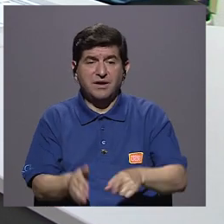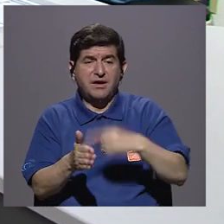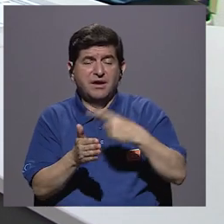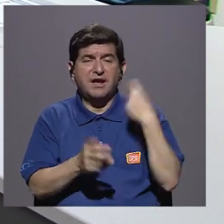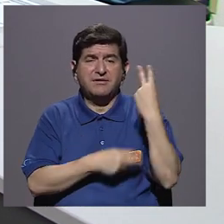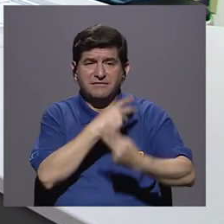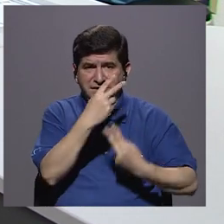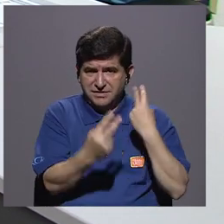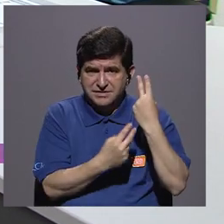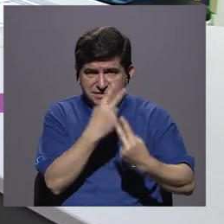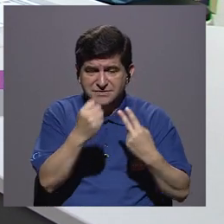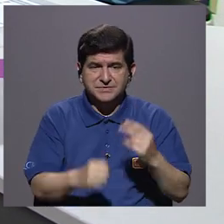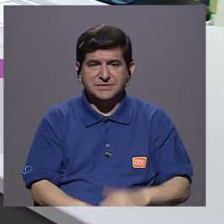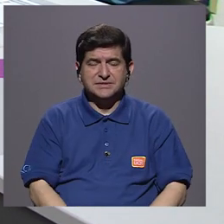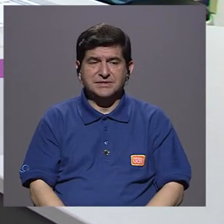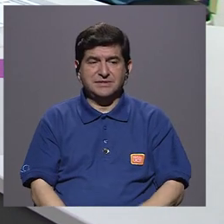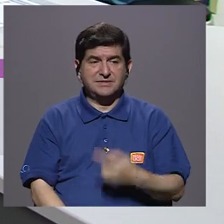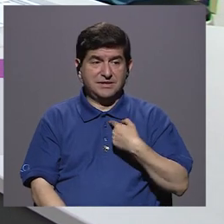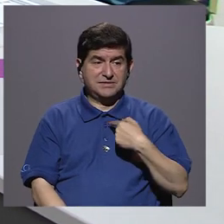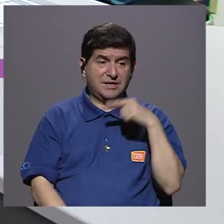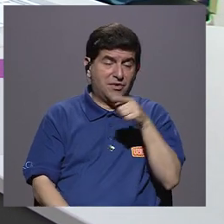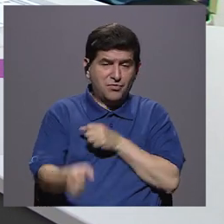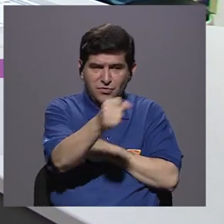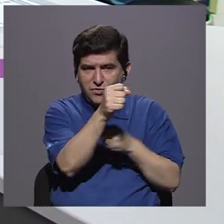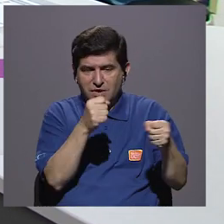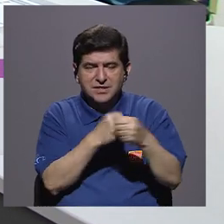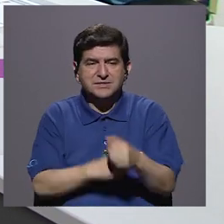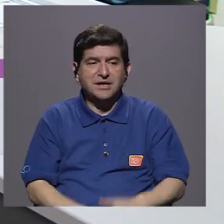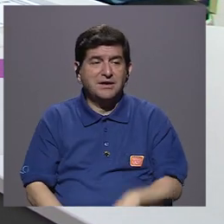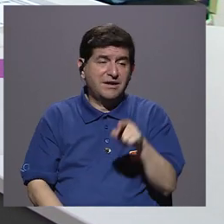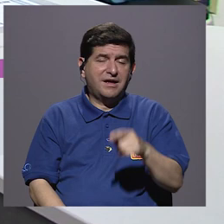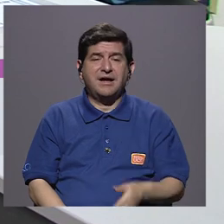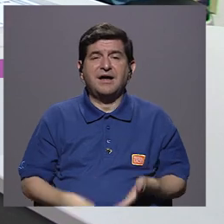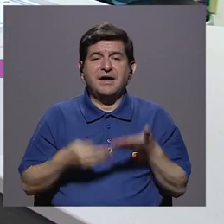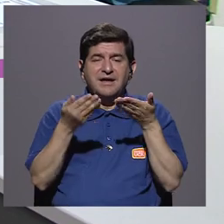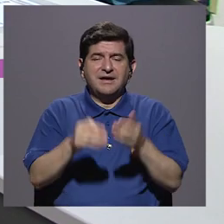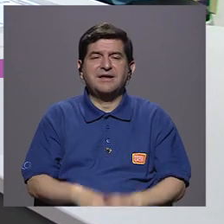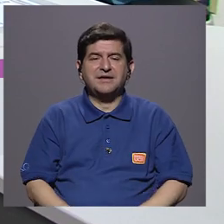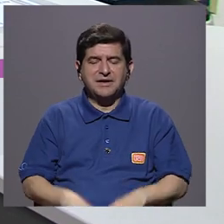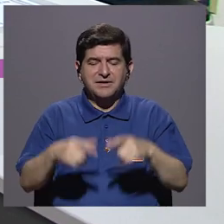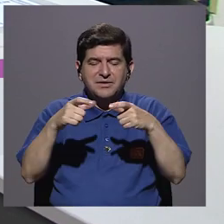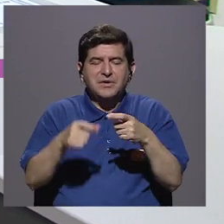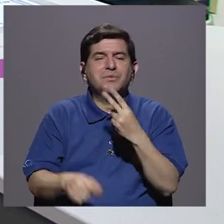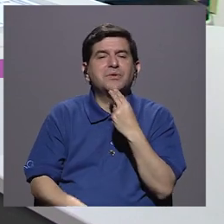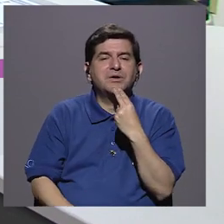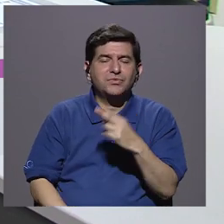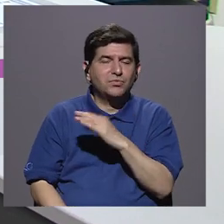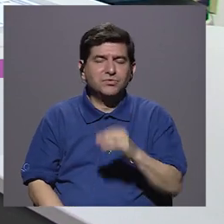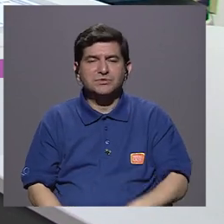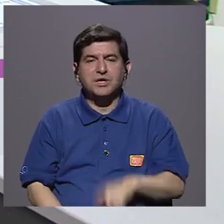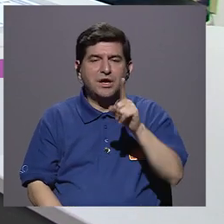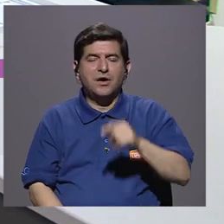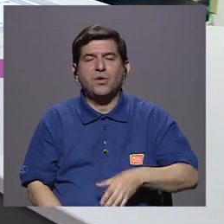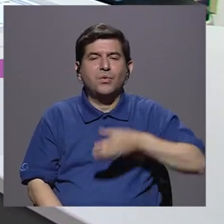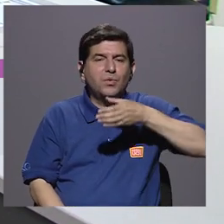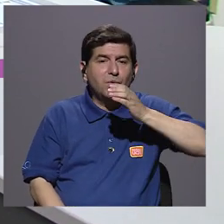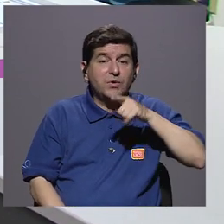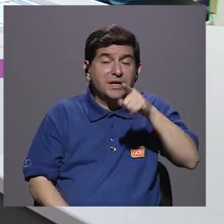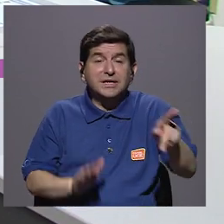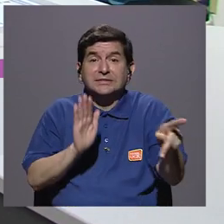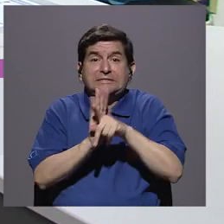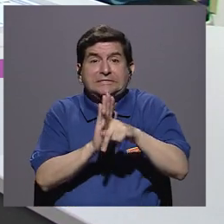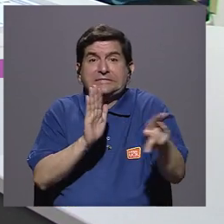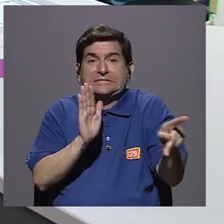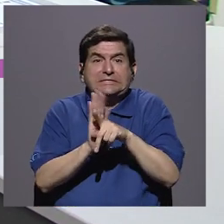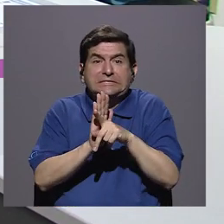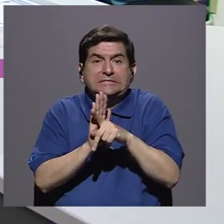llegan visitas a verlo a uno a salón, ¿verdad? Y te llevan una cajetita o te llevan un fresco leche. Y eso es